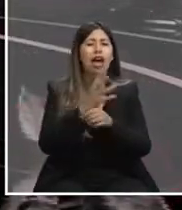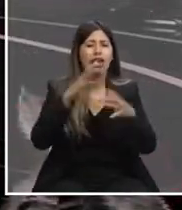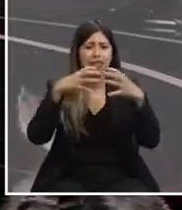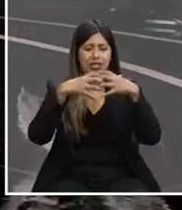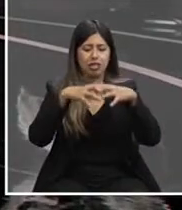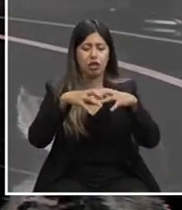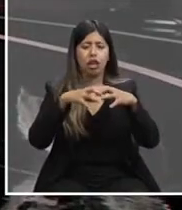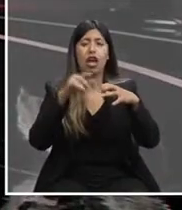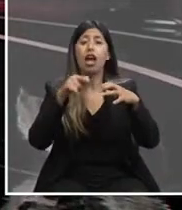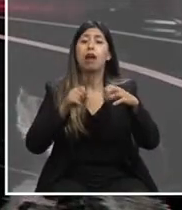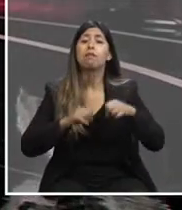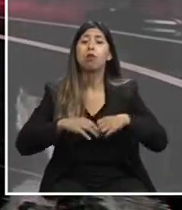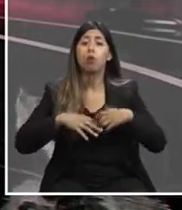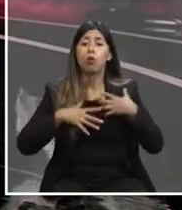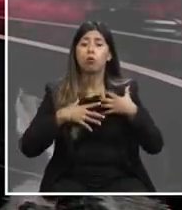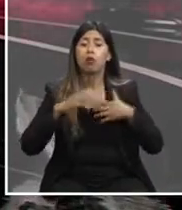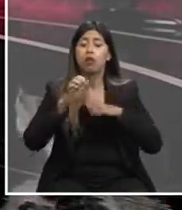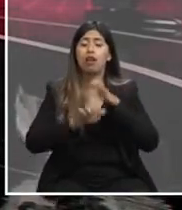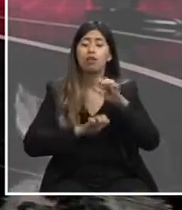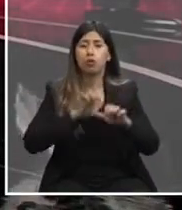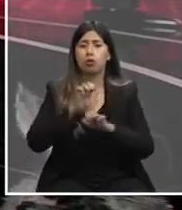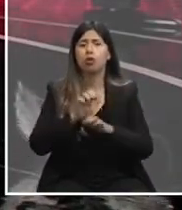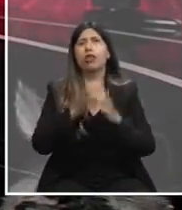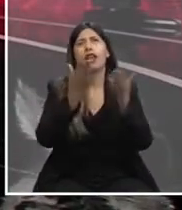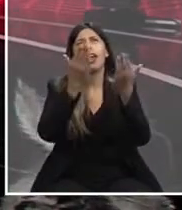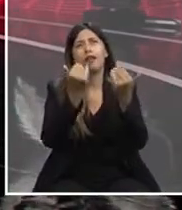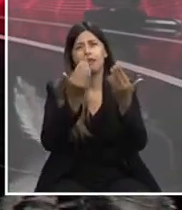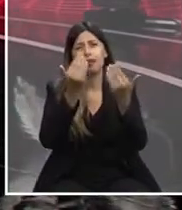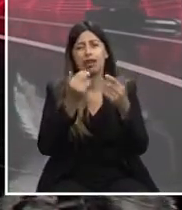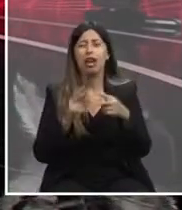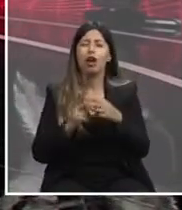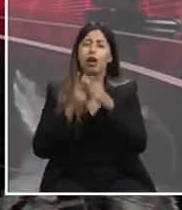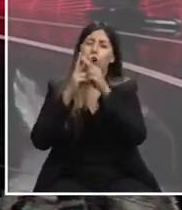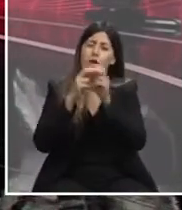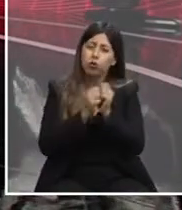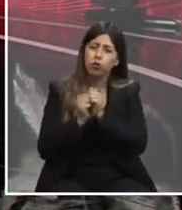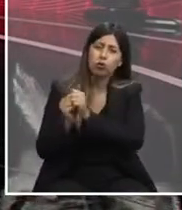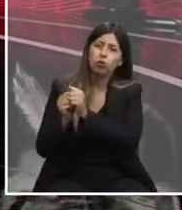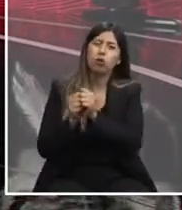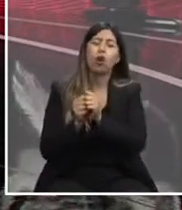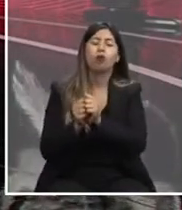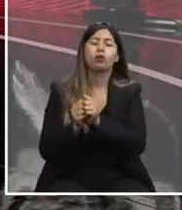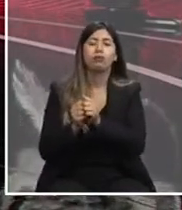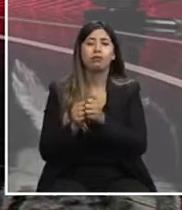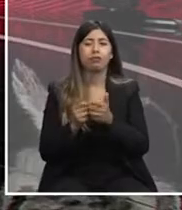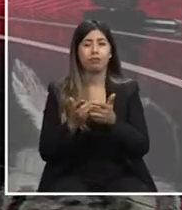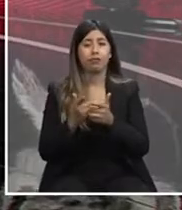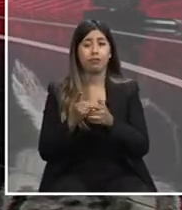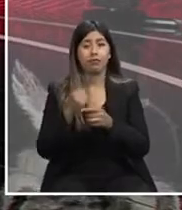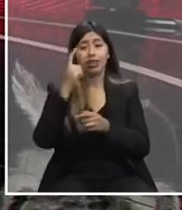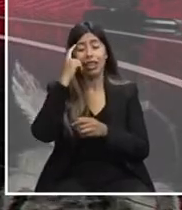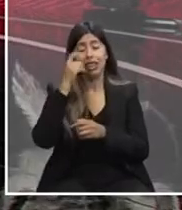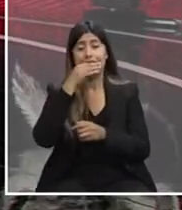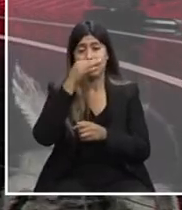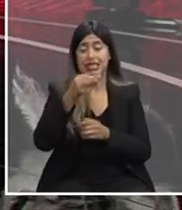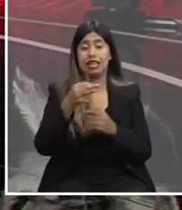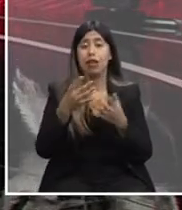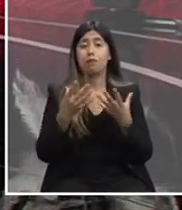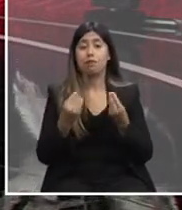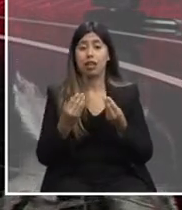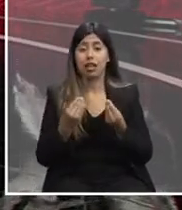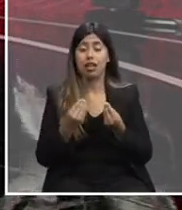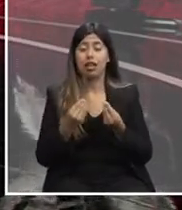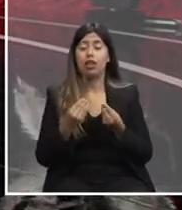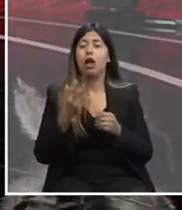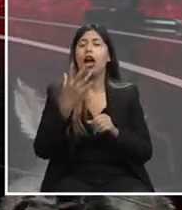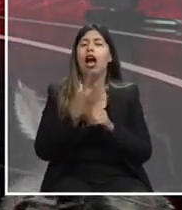ubican las emociones más evolutivas, la esperanza, la co-construcción. Se dice que el miedo, de hecho, está estudiado que está